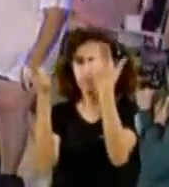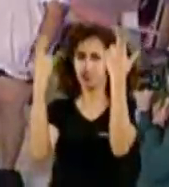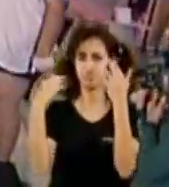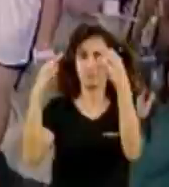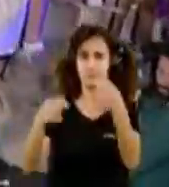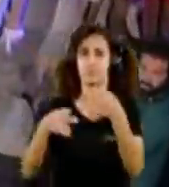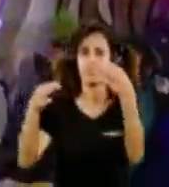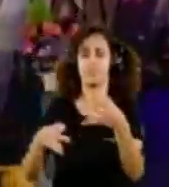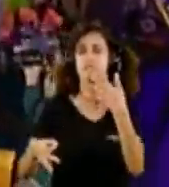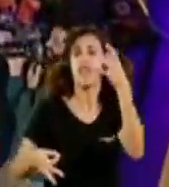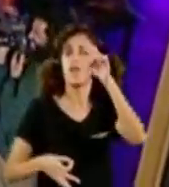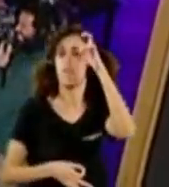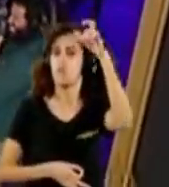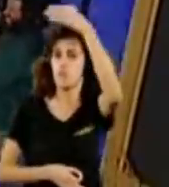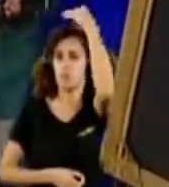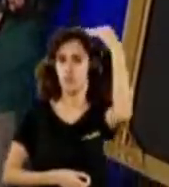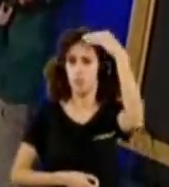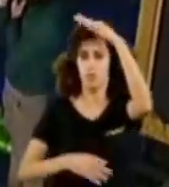el pueblo musulmán.